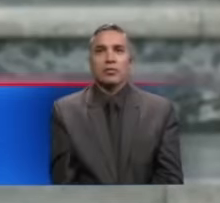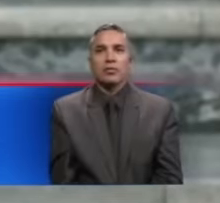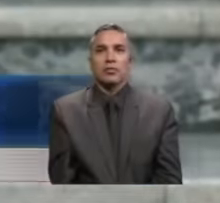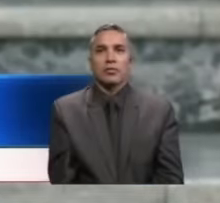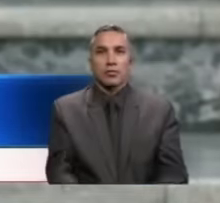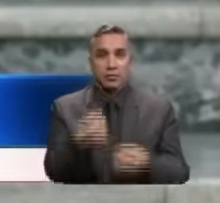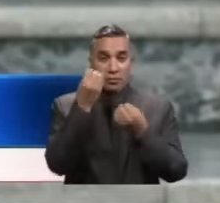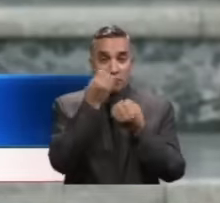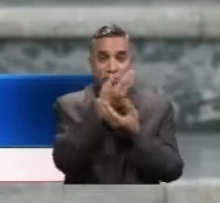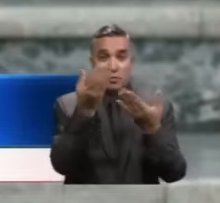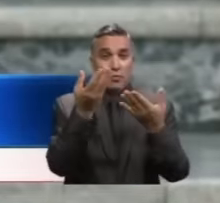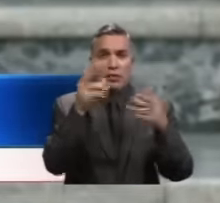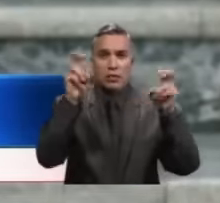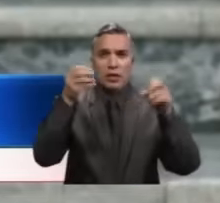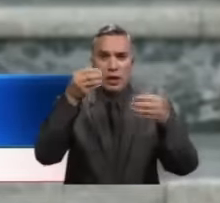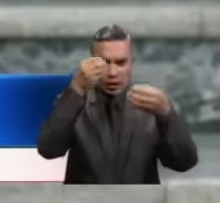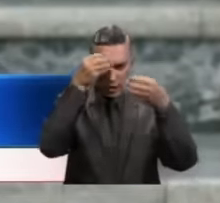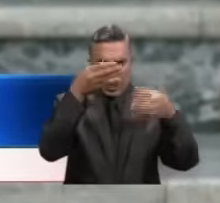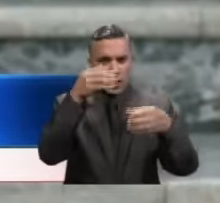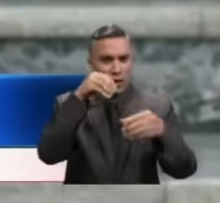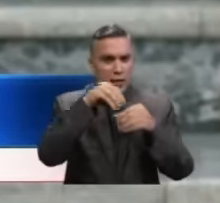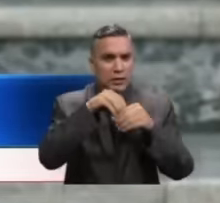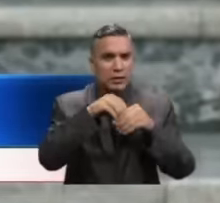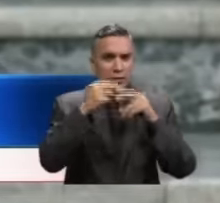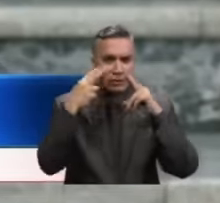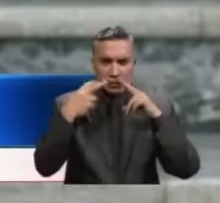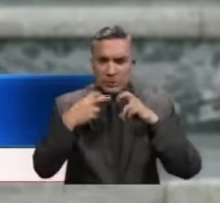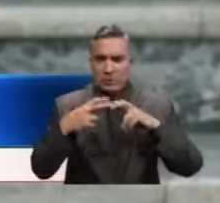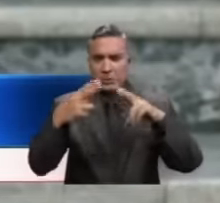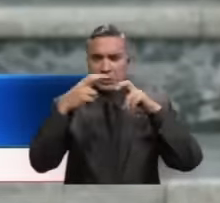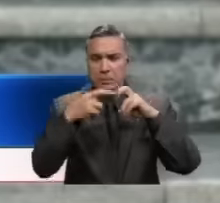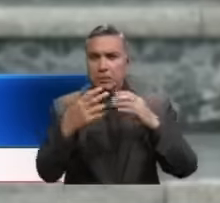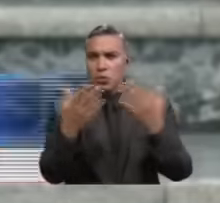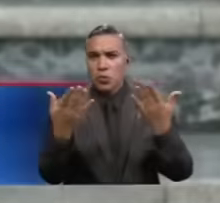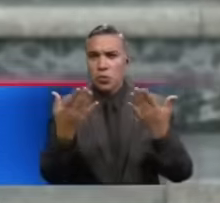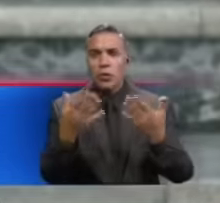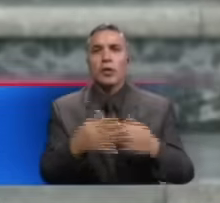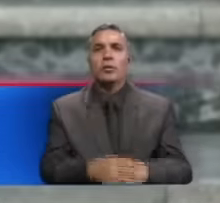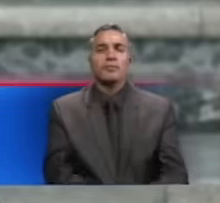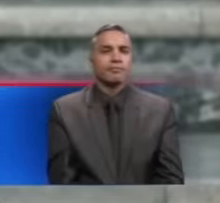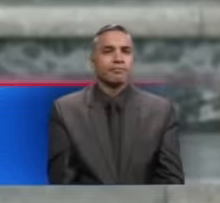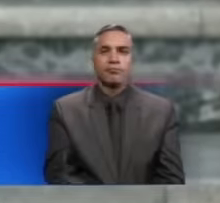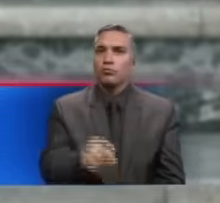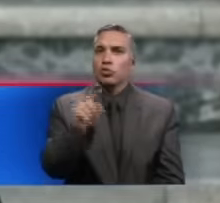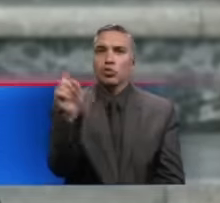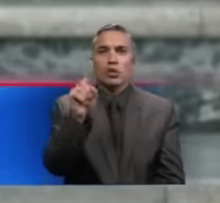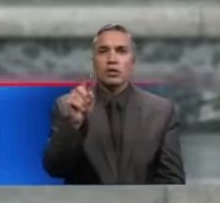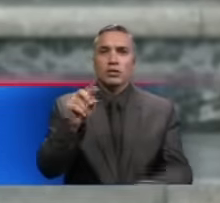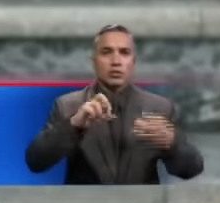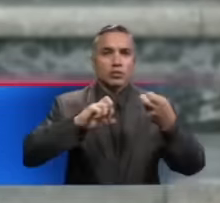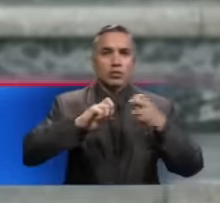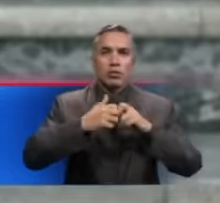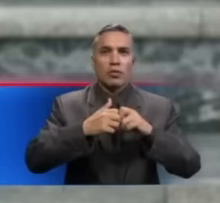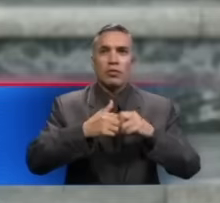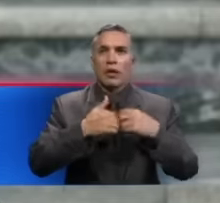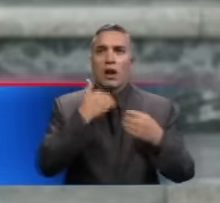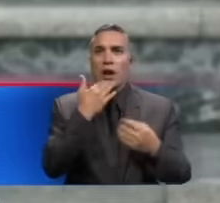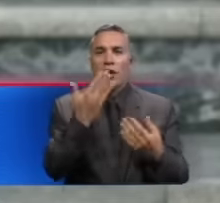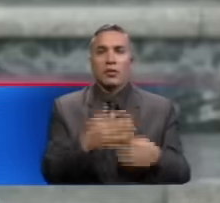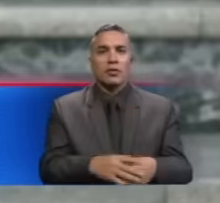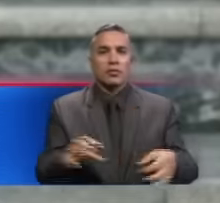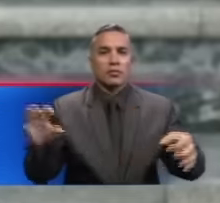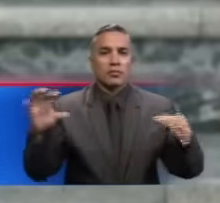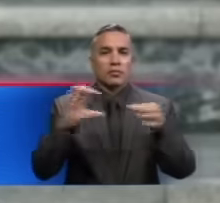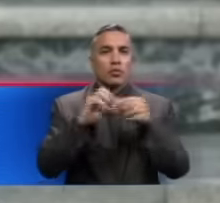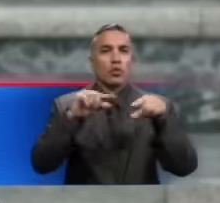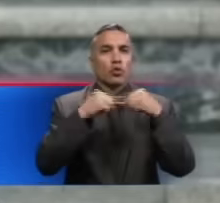de inteligencia que se tiene hasta el momento, se establece que no se trataría de una acción entre